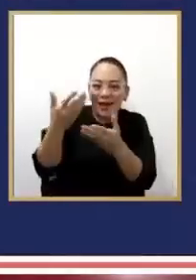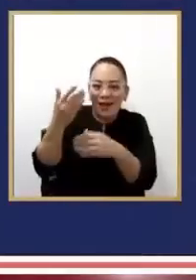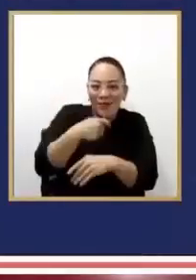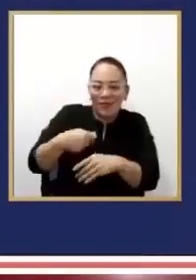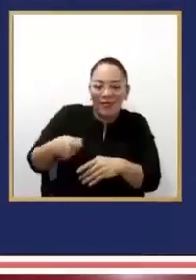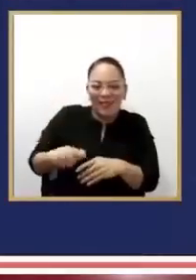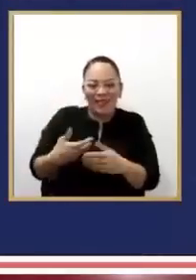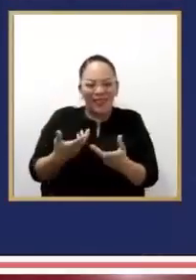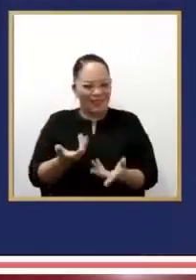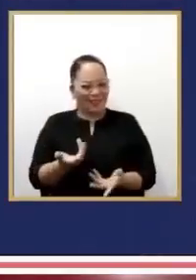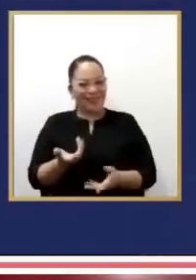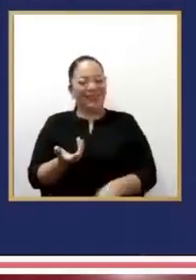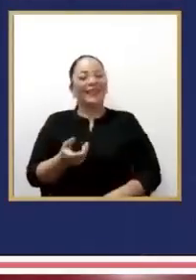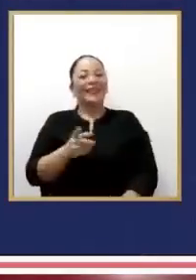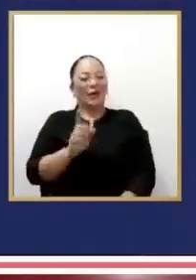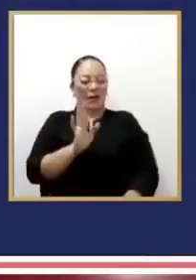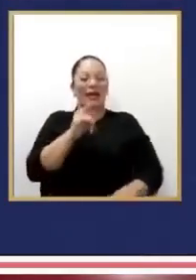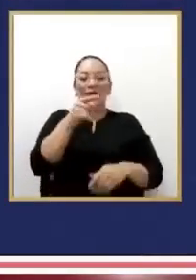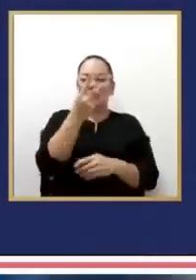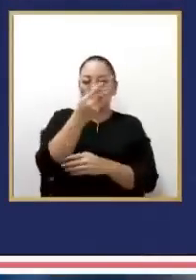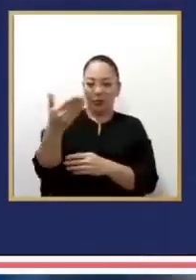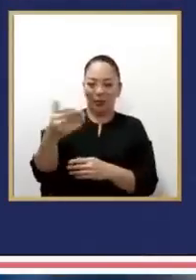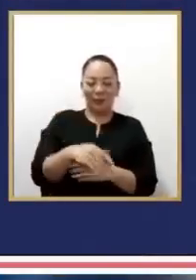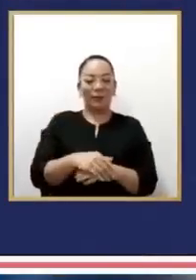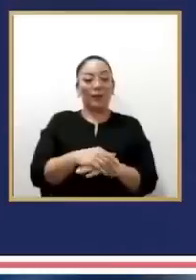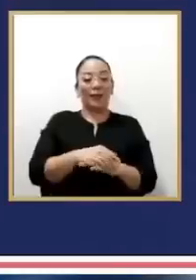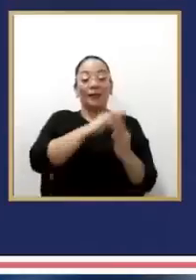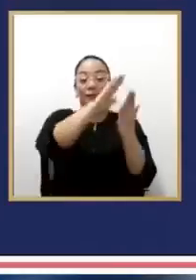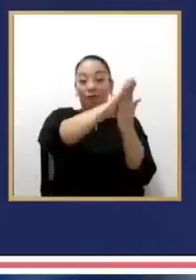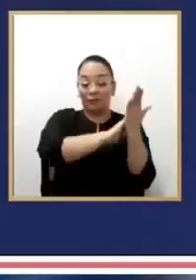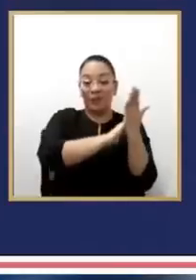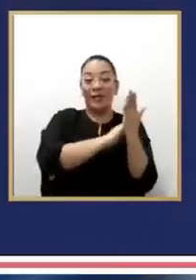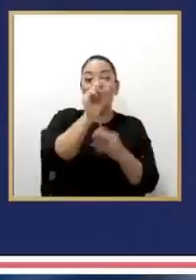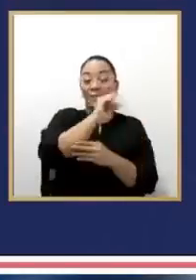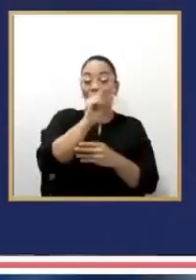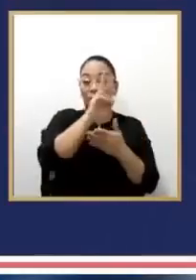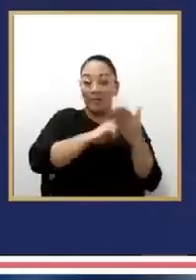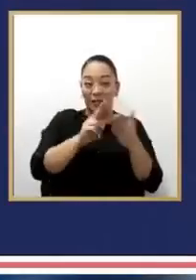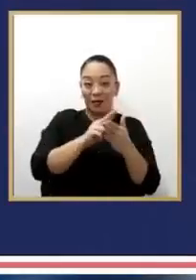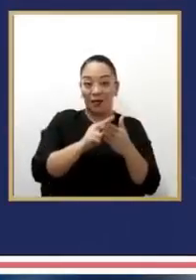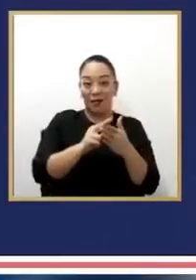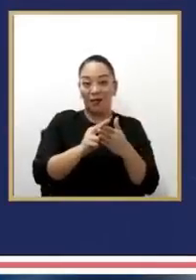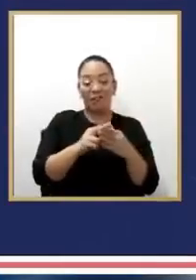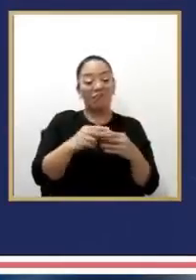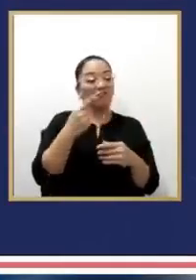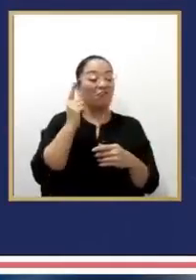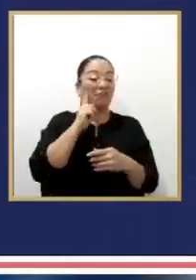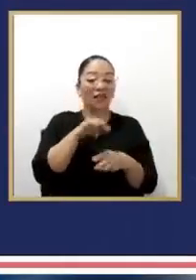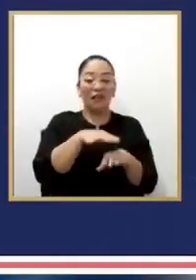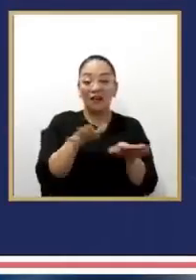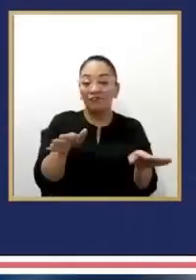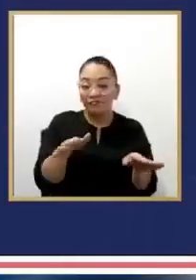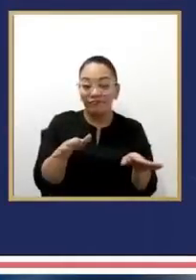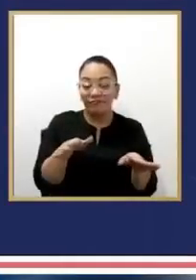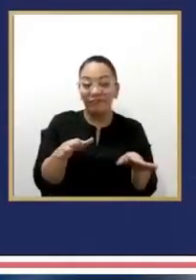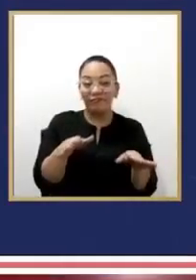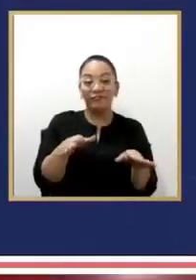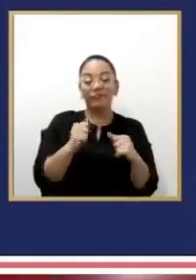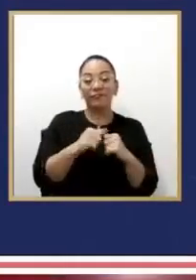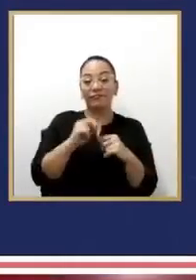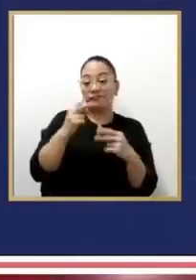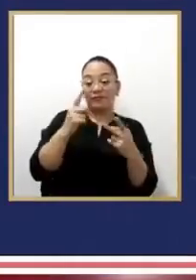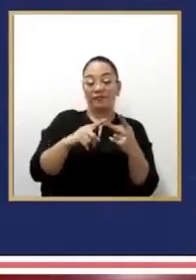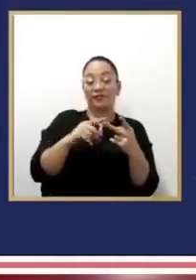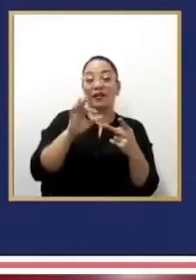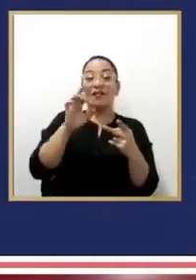hubo dos cosas. El semanario Universidad se echa otra gran mentira. Segundo, este señor don